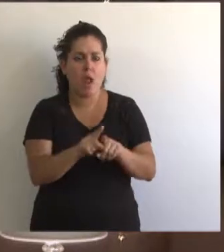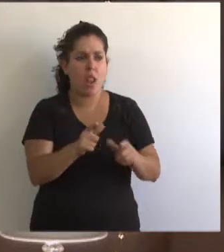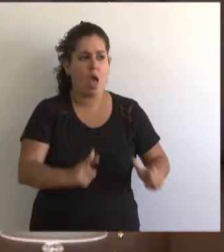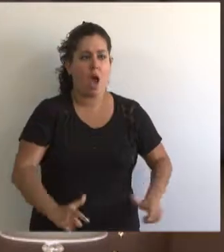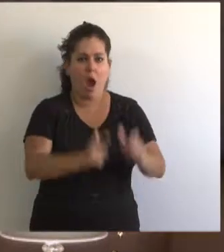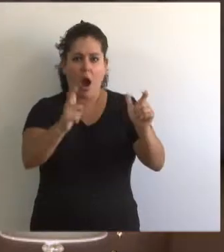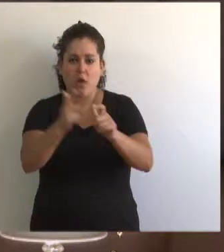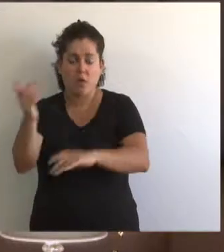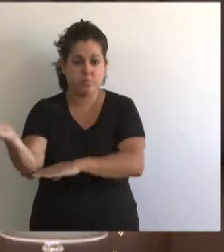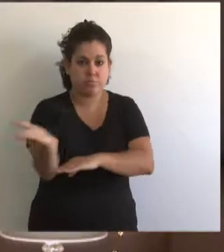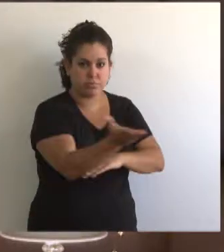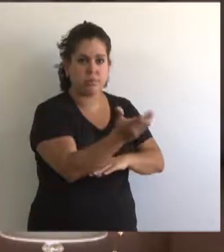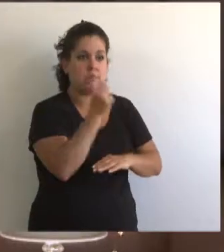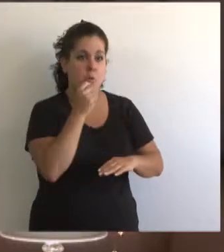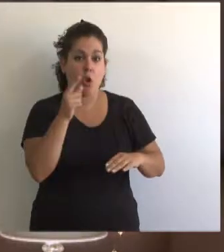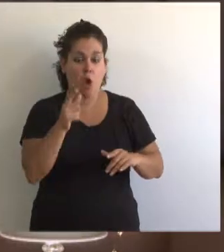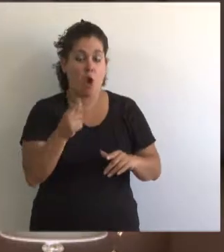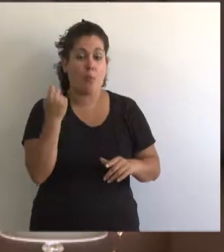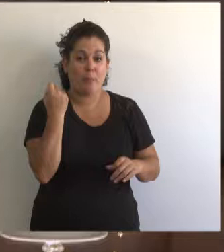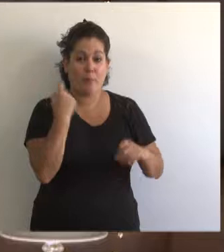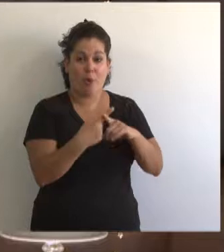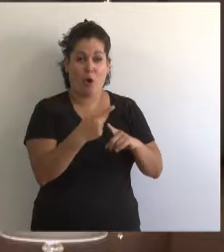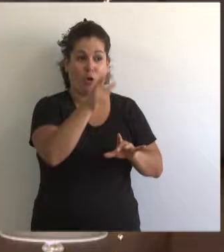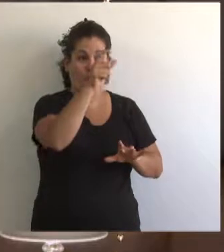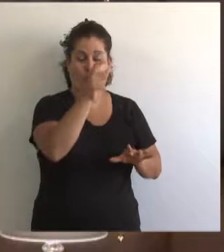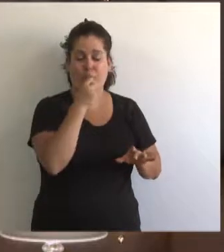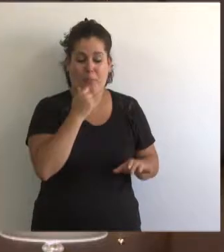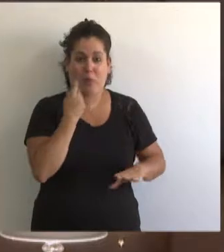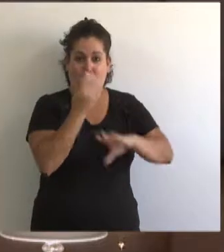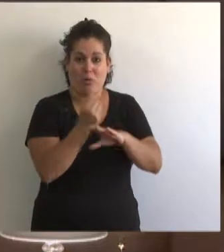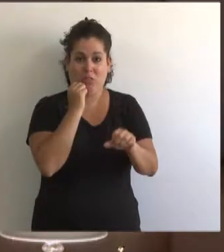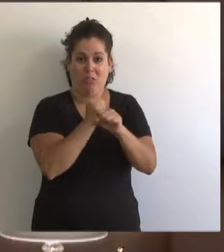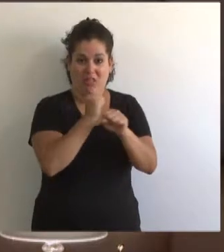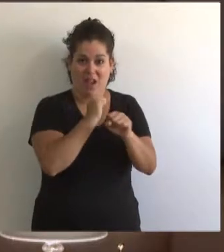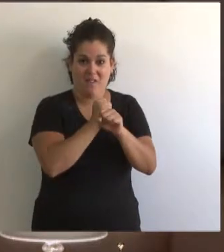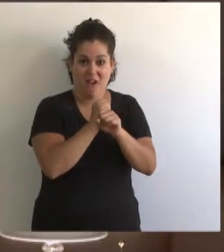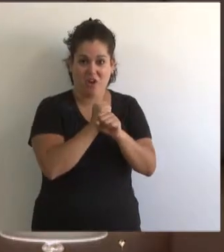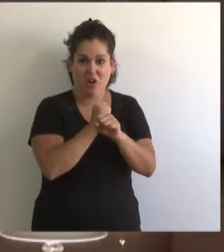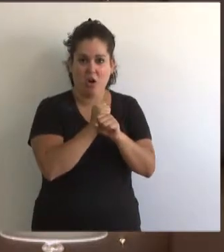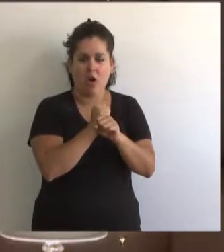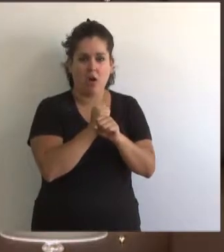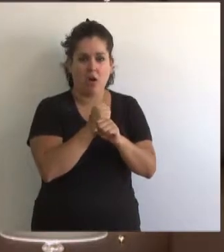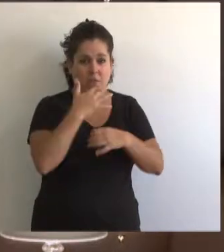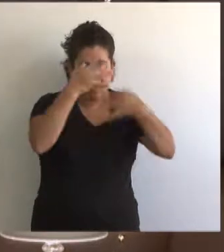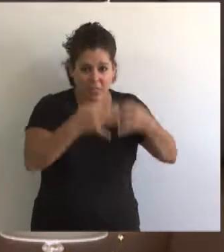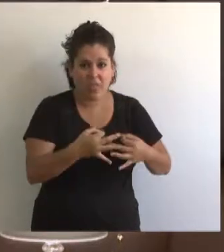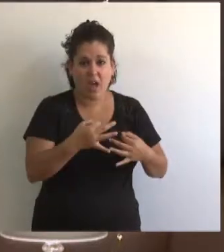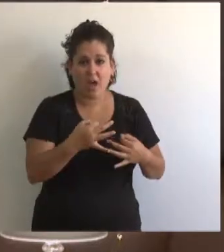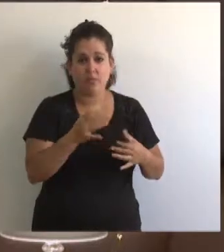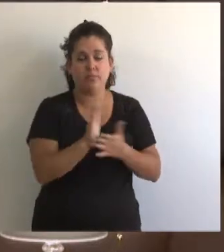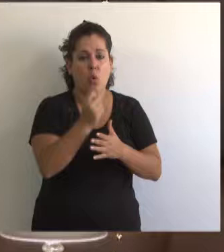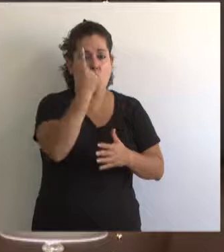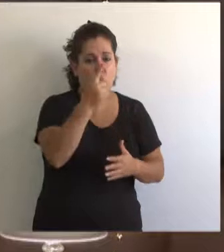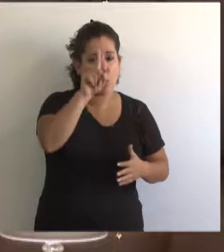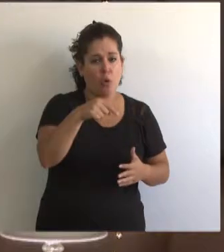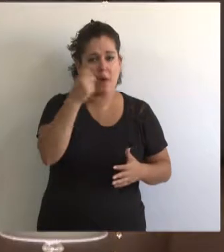forestal un alto impacto porque en el empleo. Por cada un puesto de mano de obra directa que genera la actividad,